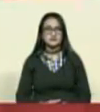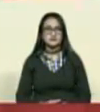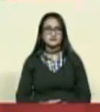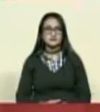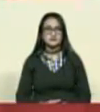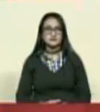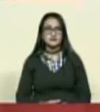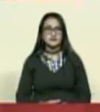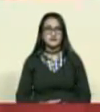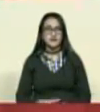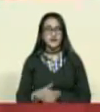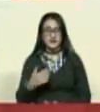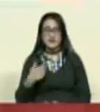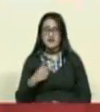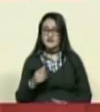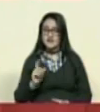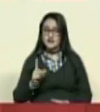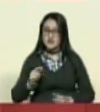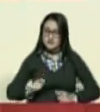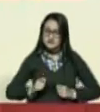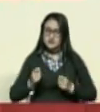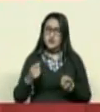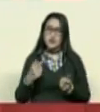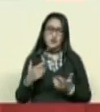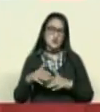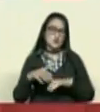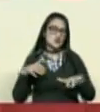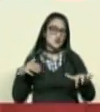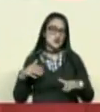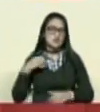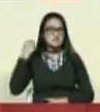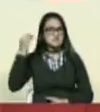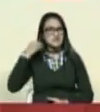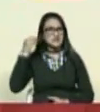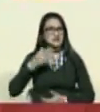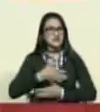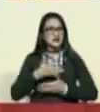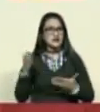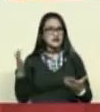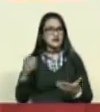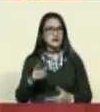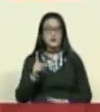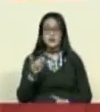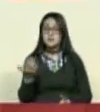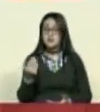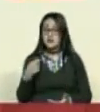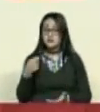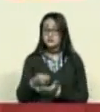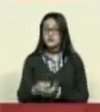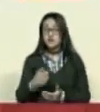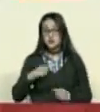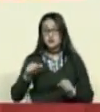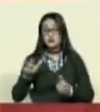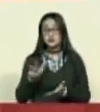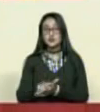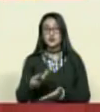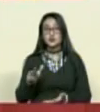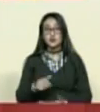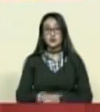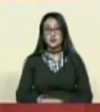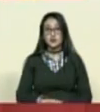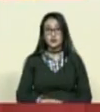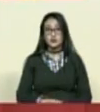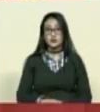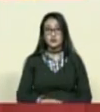Tenemos que aportar miles, pensar en grande, y ustedes me piden los recursos. Estoy viendo ahí la